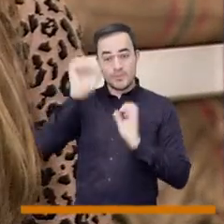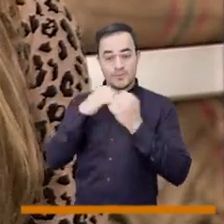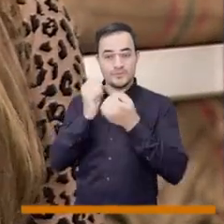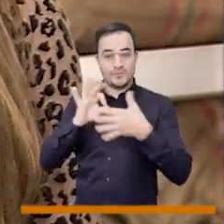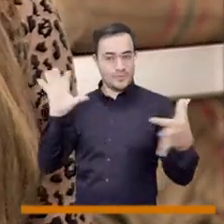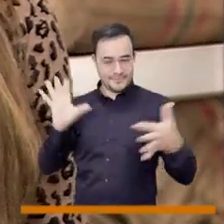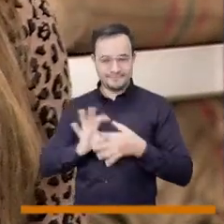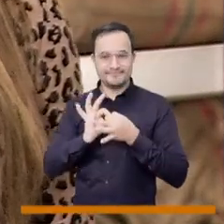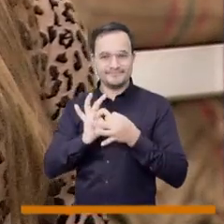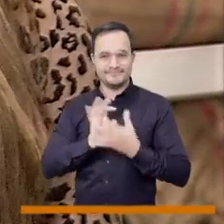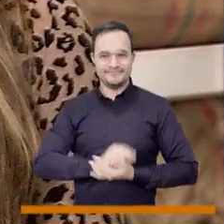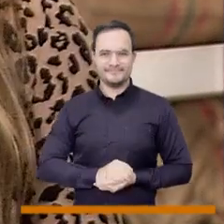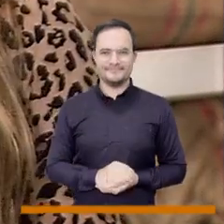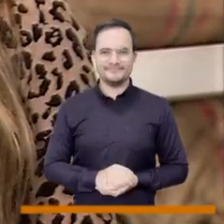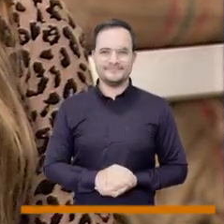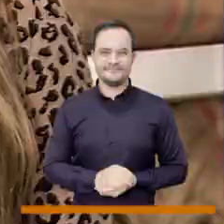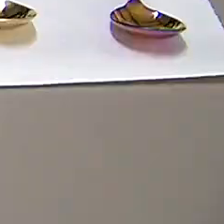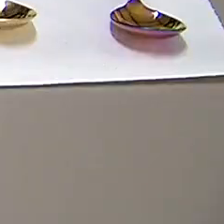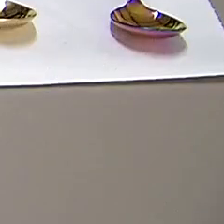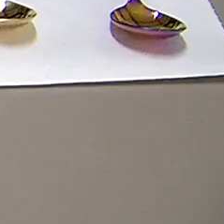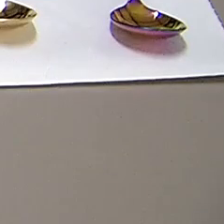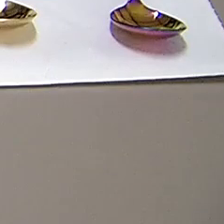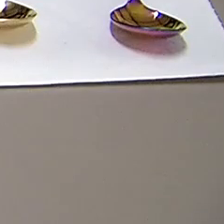porque el consejo somos tú y yo.